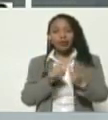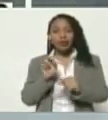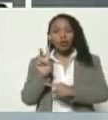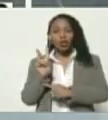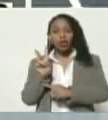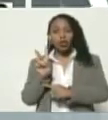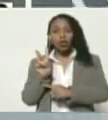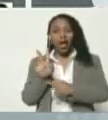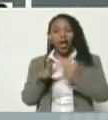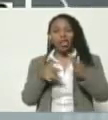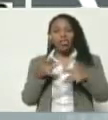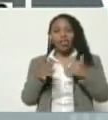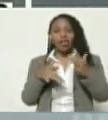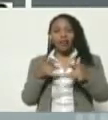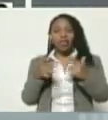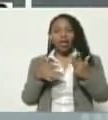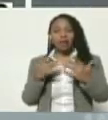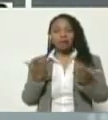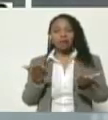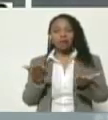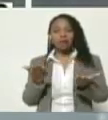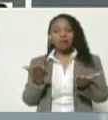2.062 actas de